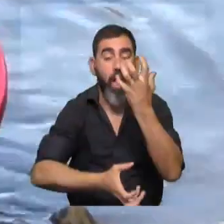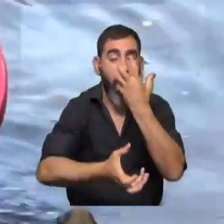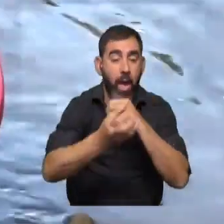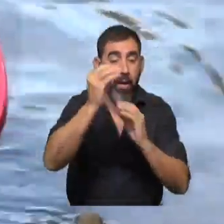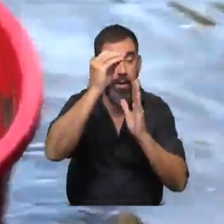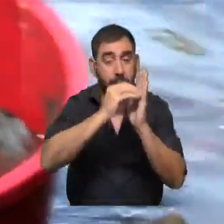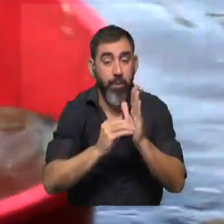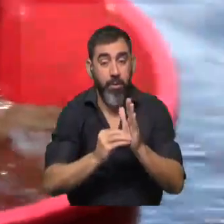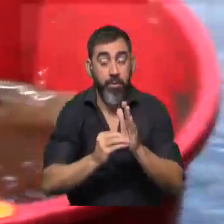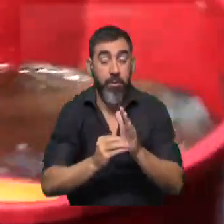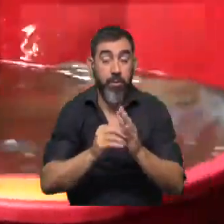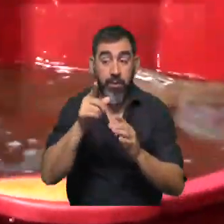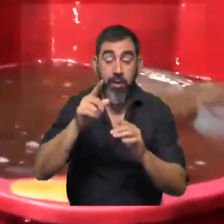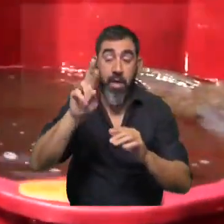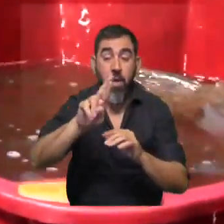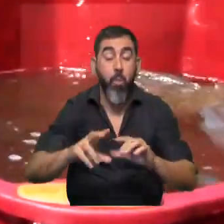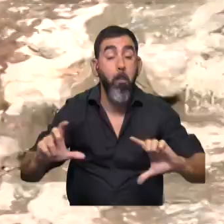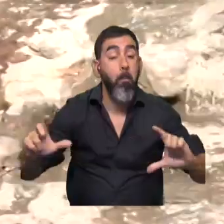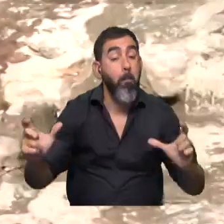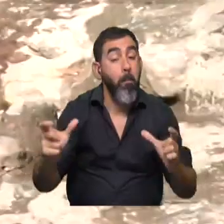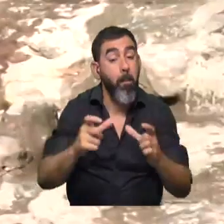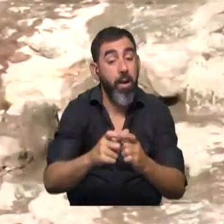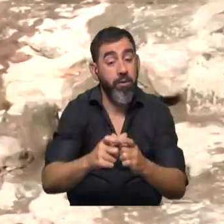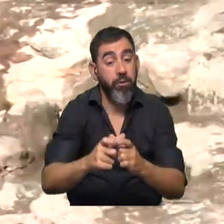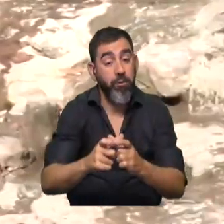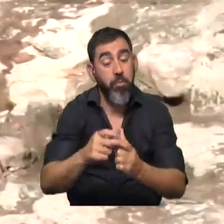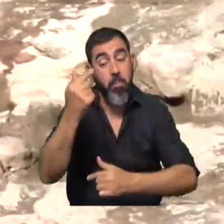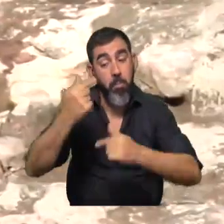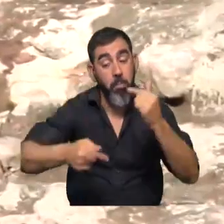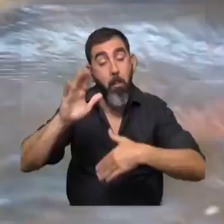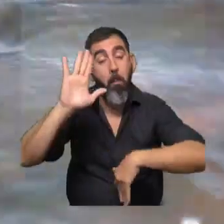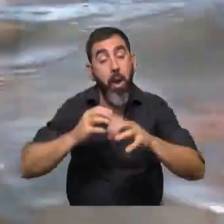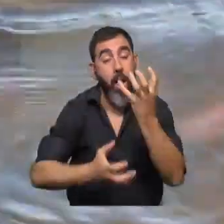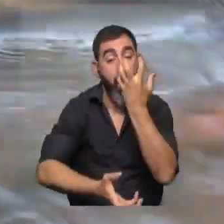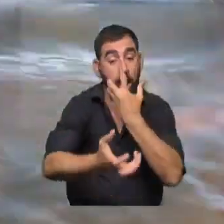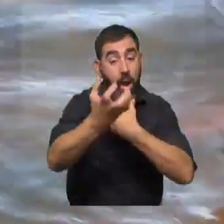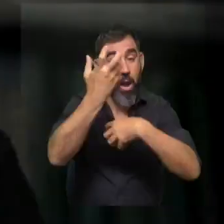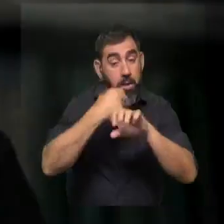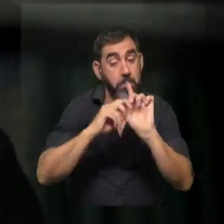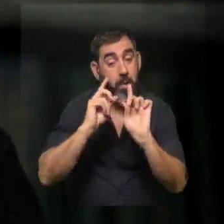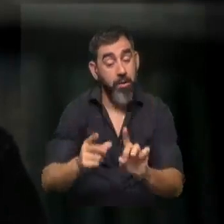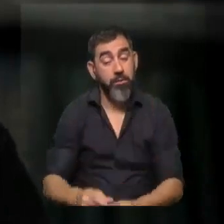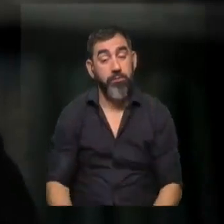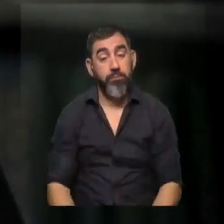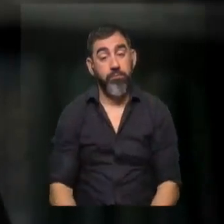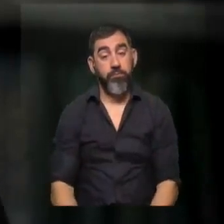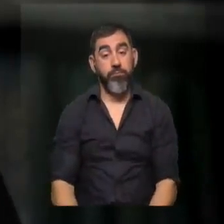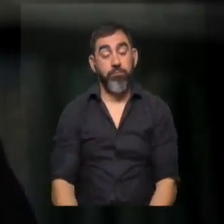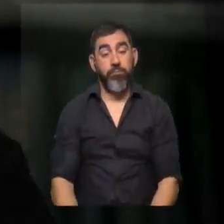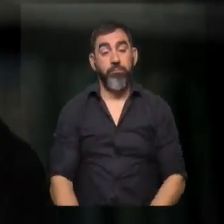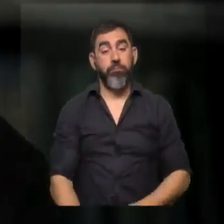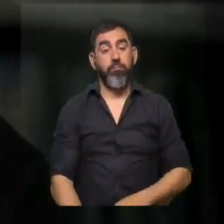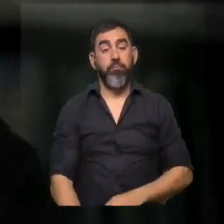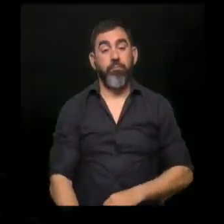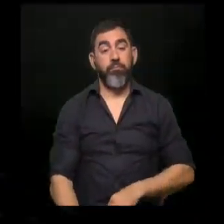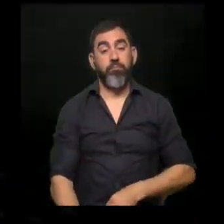Esto hace que el Queguay, que es un río un poco más chico, tiene una diversidad un poco mayor incluso que la registrada en su par más grande y más estudiado, que es